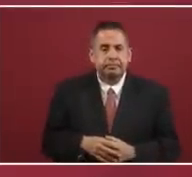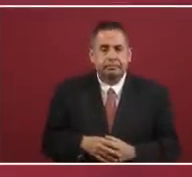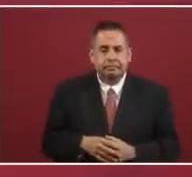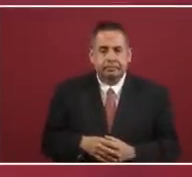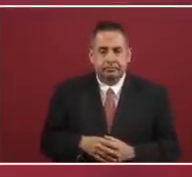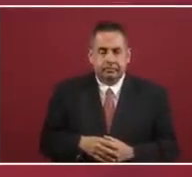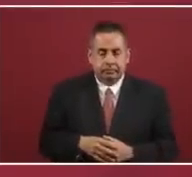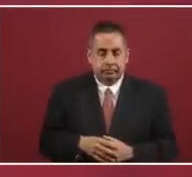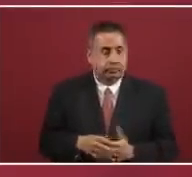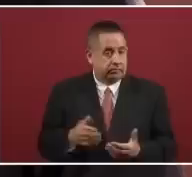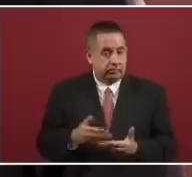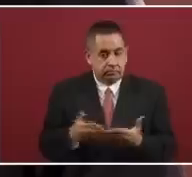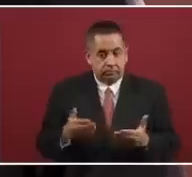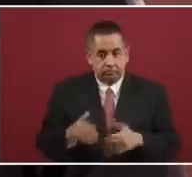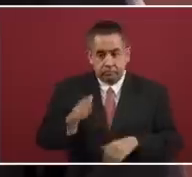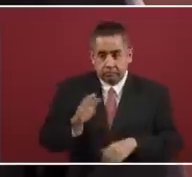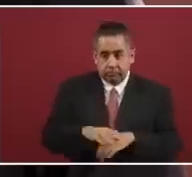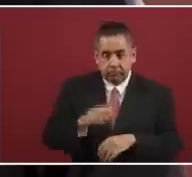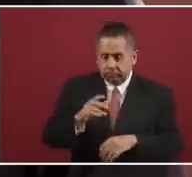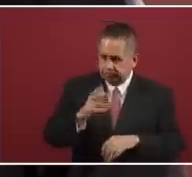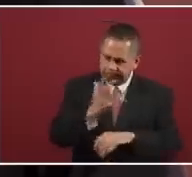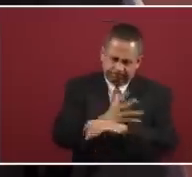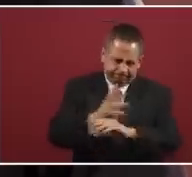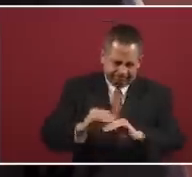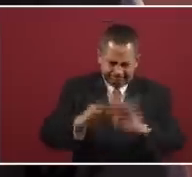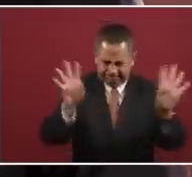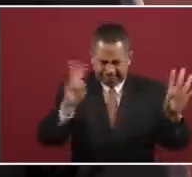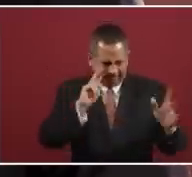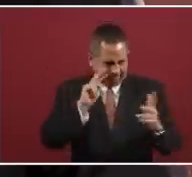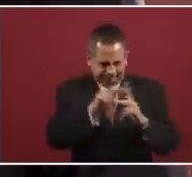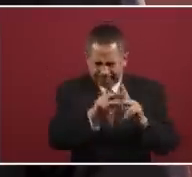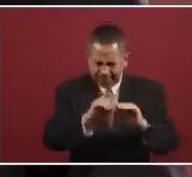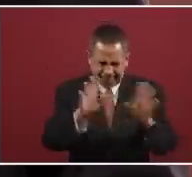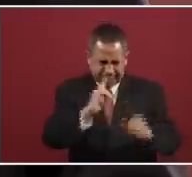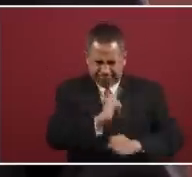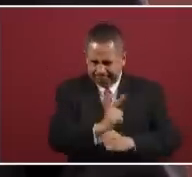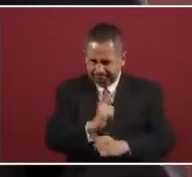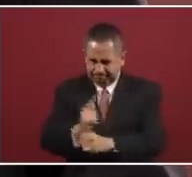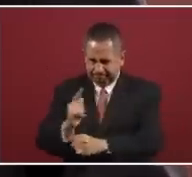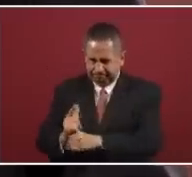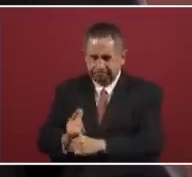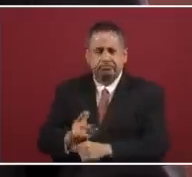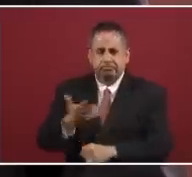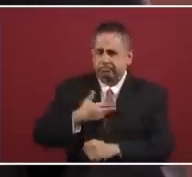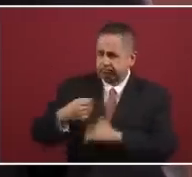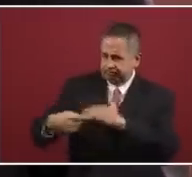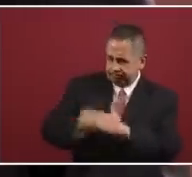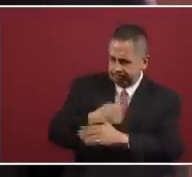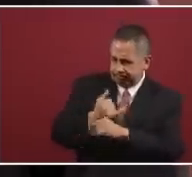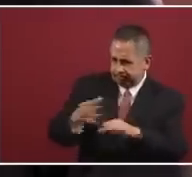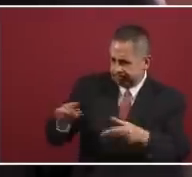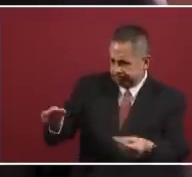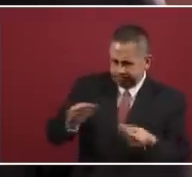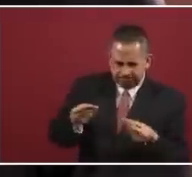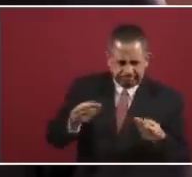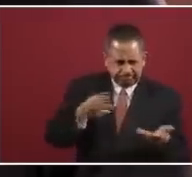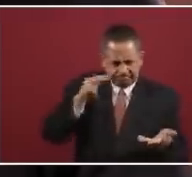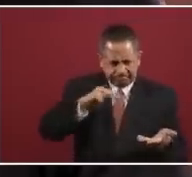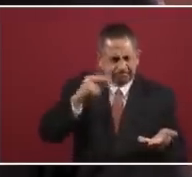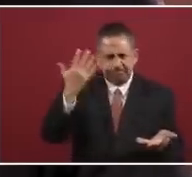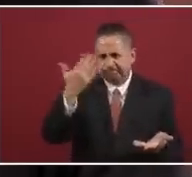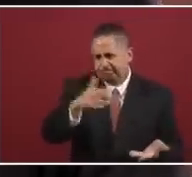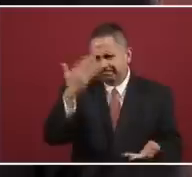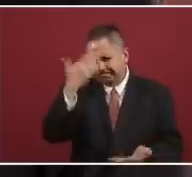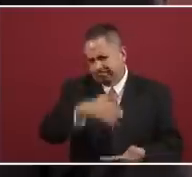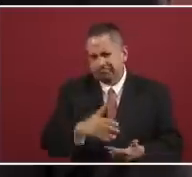hay mucho más transparencia en todo, tenemos más información. Entonces, quieren